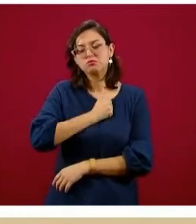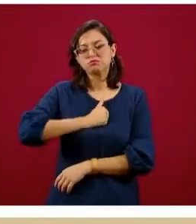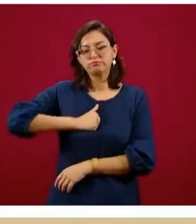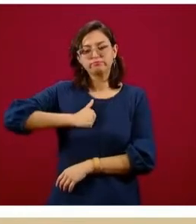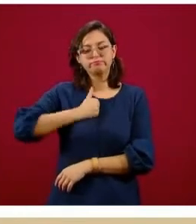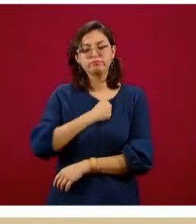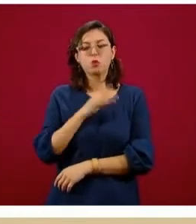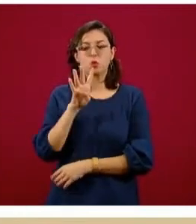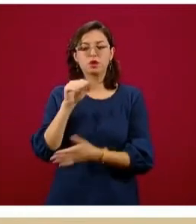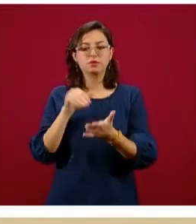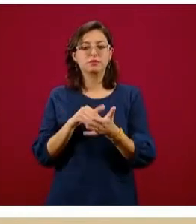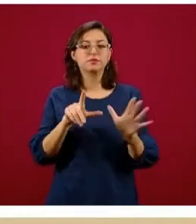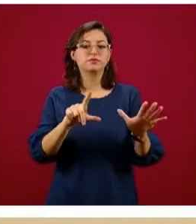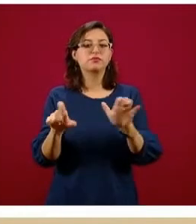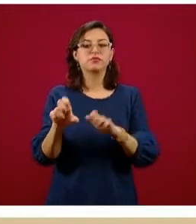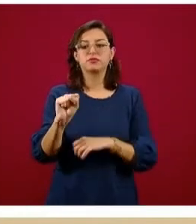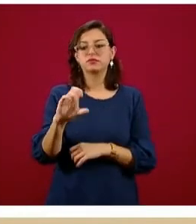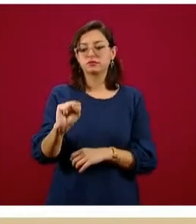de estas